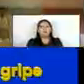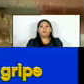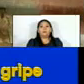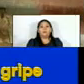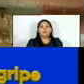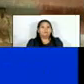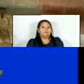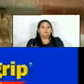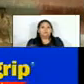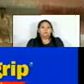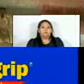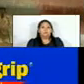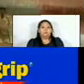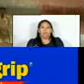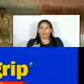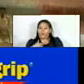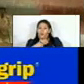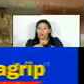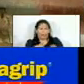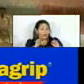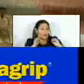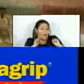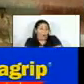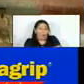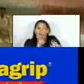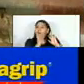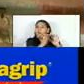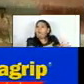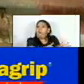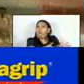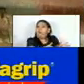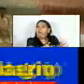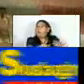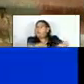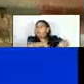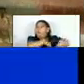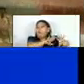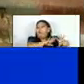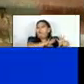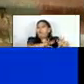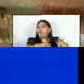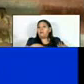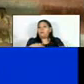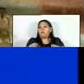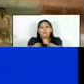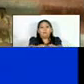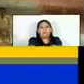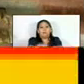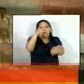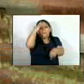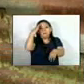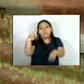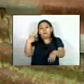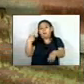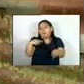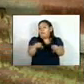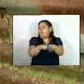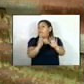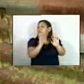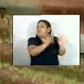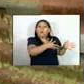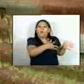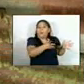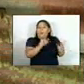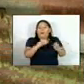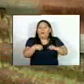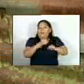tengo corazón de abandonarla, ¿no? Porque si no, con mi hermana, con mi hermana estuviera, no